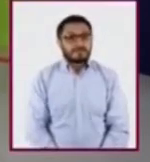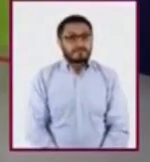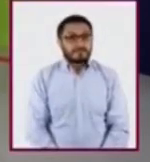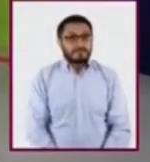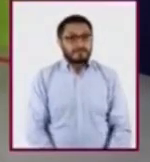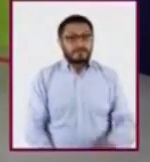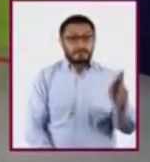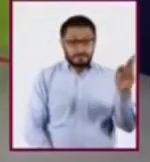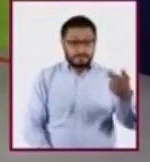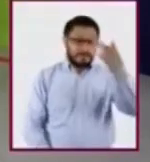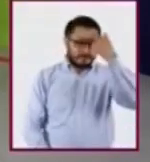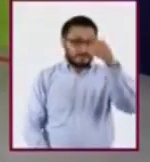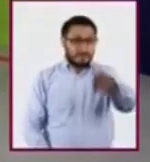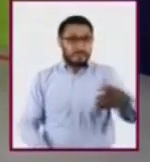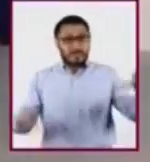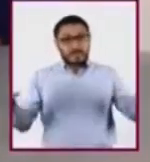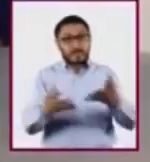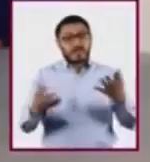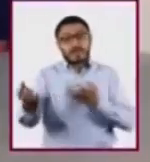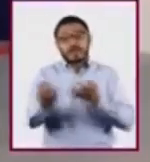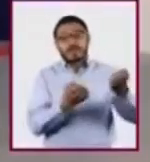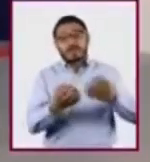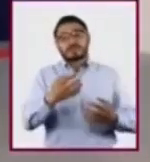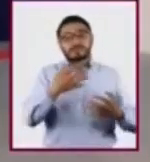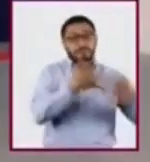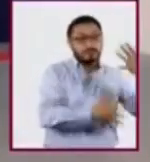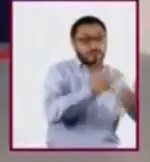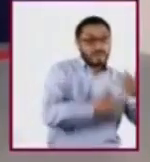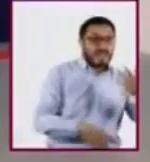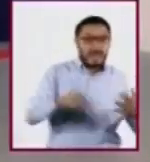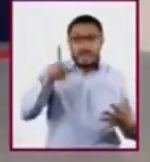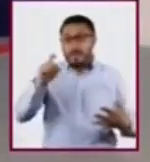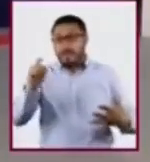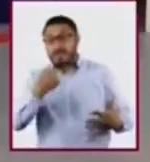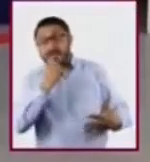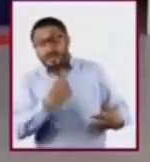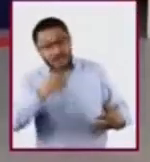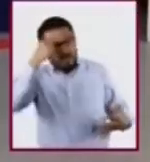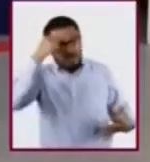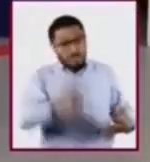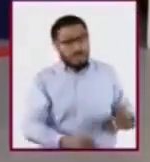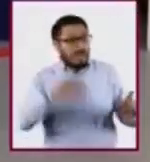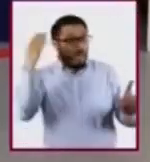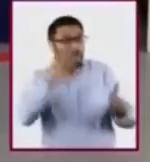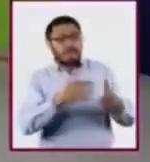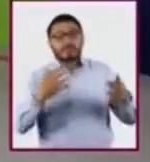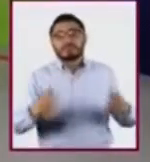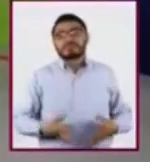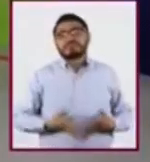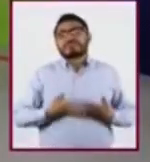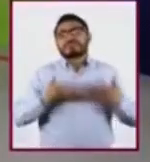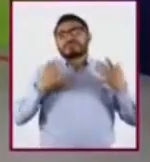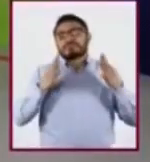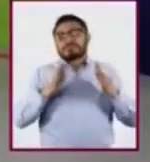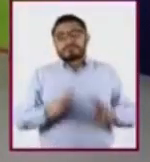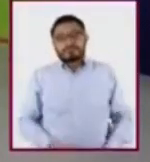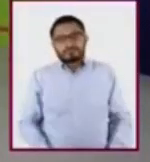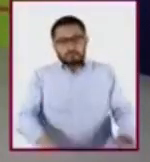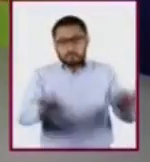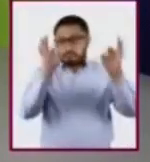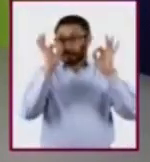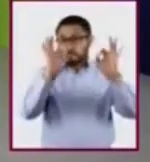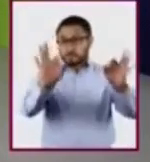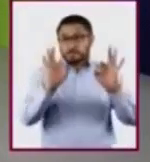Recuerden mantener los estiramientos durante 15 o 20 segundos para que la relajación sea efectiva.